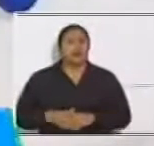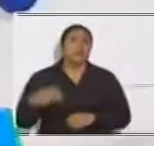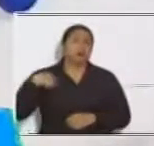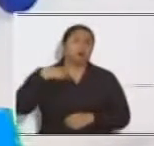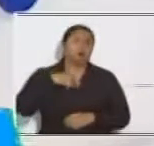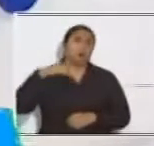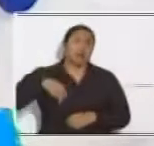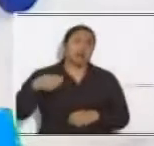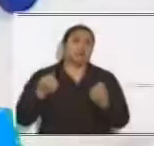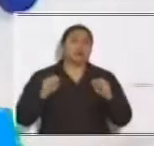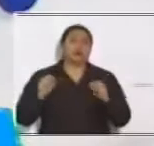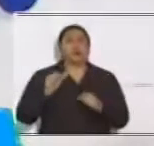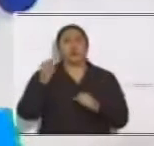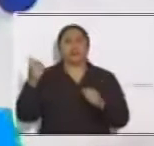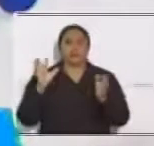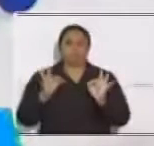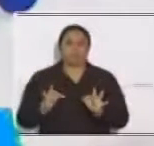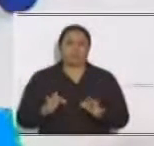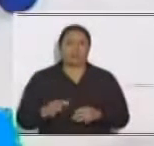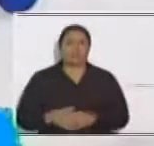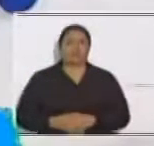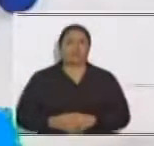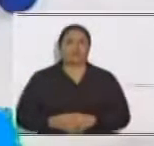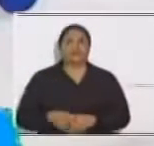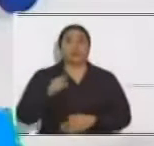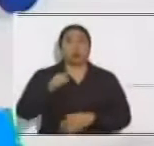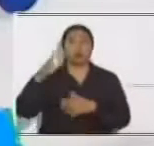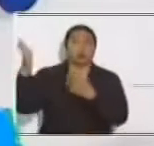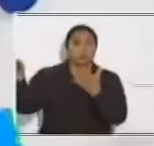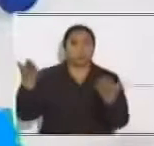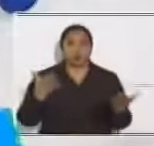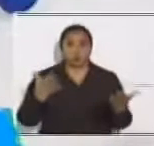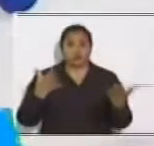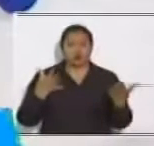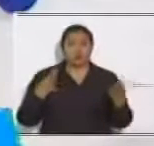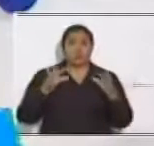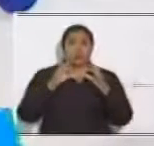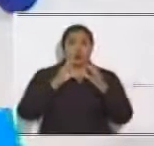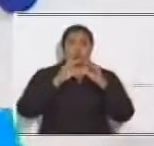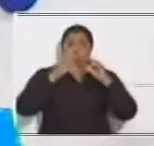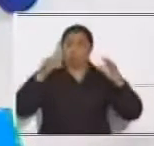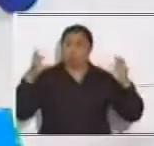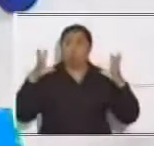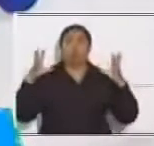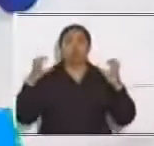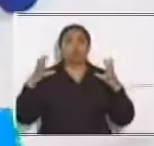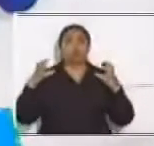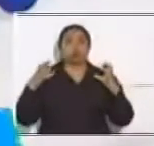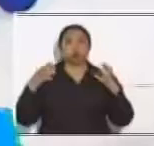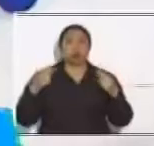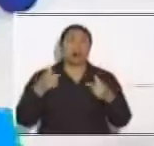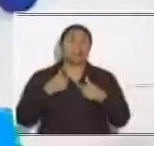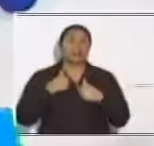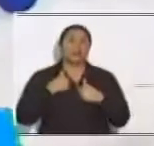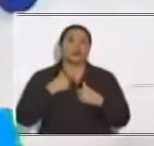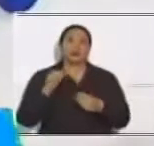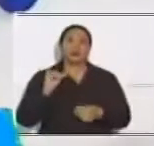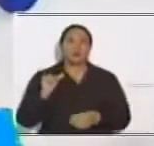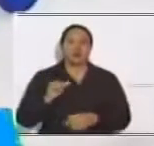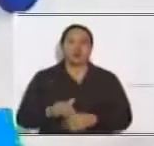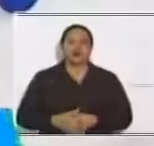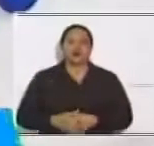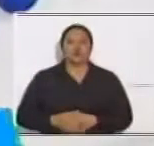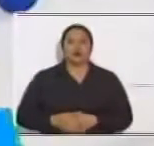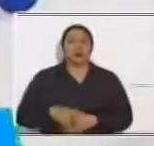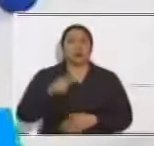otra manera. Si ya consiguieron un pedazo de pita plástica o algo de lana como yo, ¿sí? Vamos